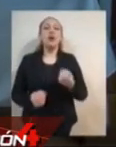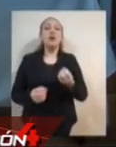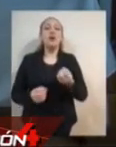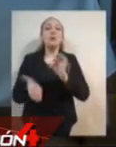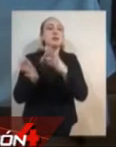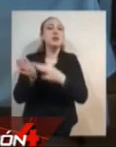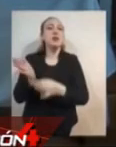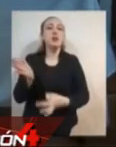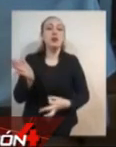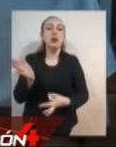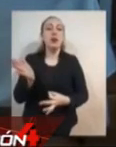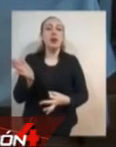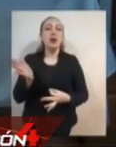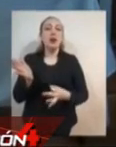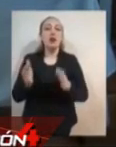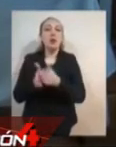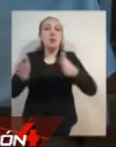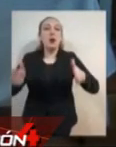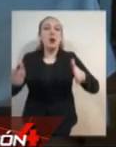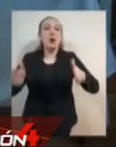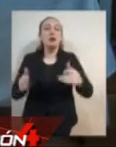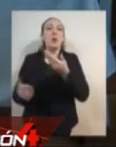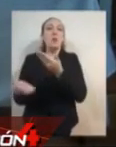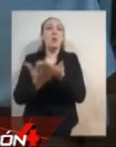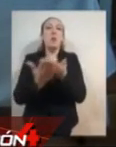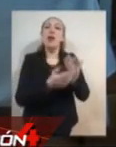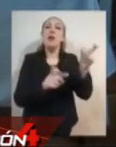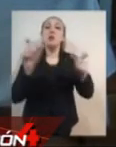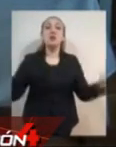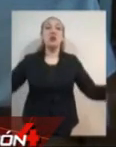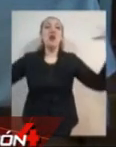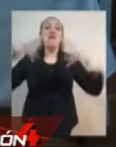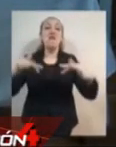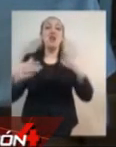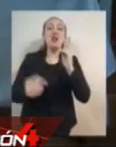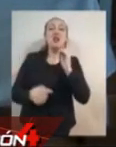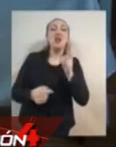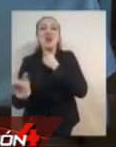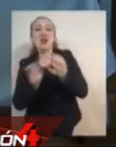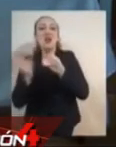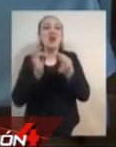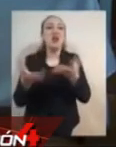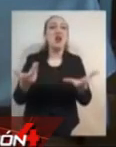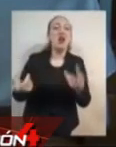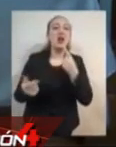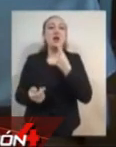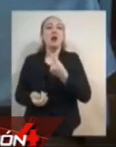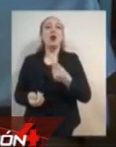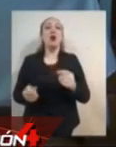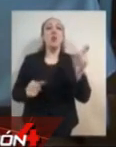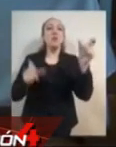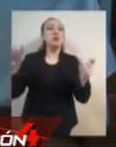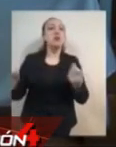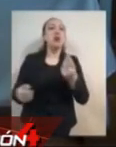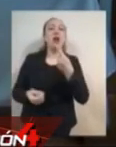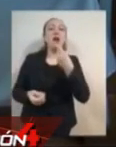específicamente para la obra, espacios de participación para escuchar la mirada, las opiniones, las expectativas que los vecinos de la ciudad